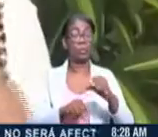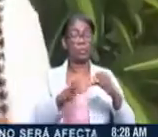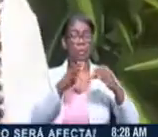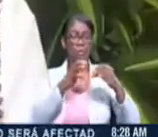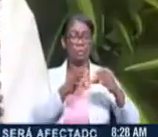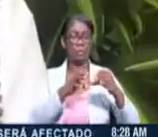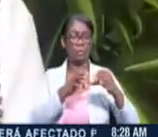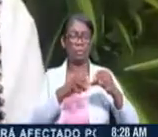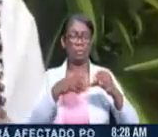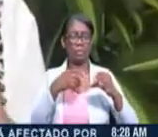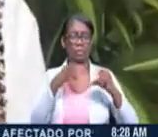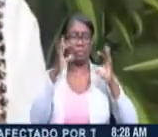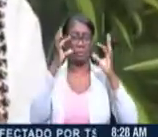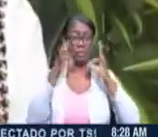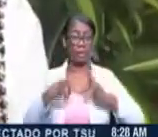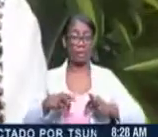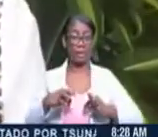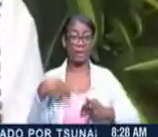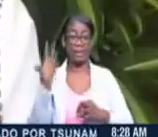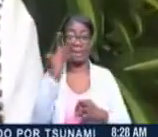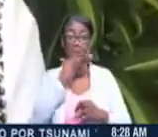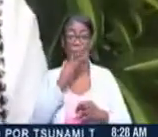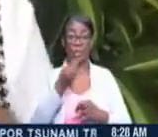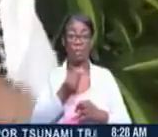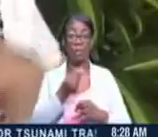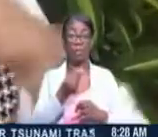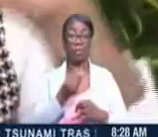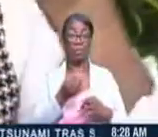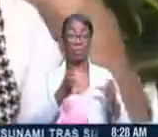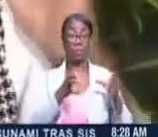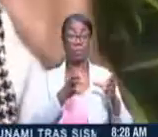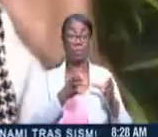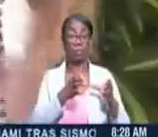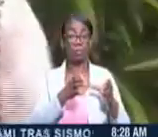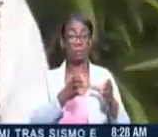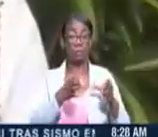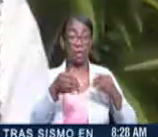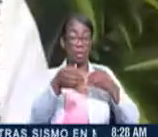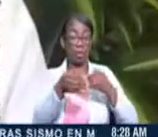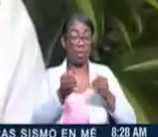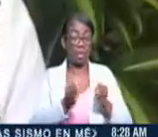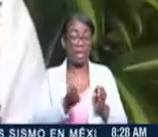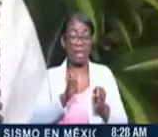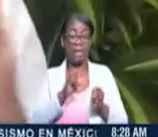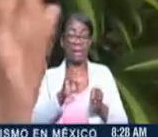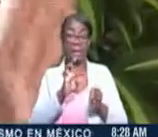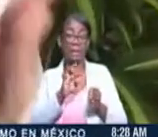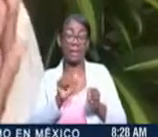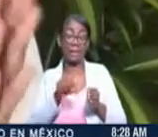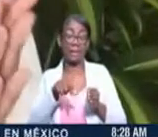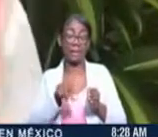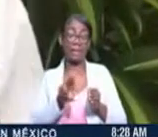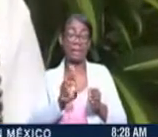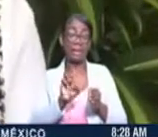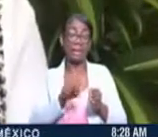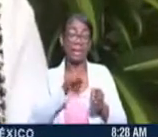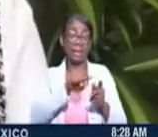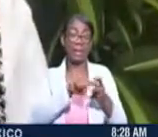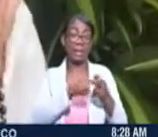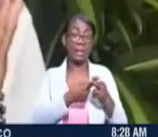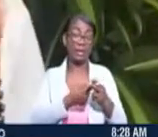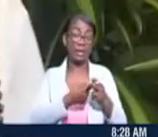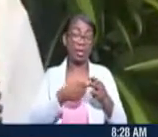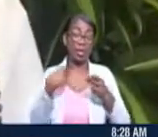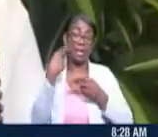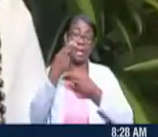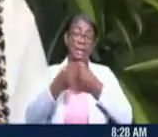Físicamente es muy bonito, es como para estar en un estanque, y de hecho así fue como inició. La historia